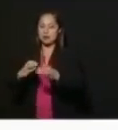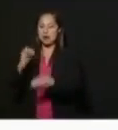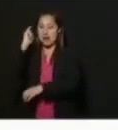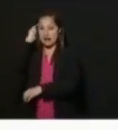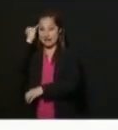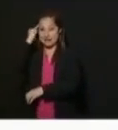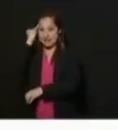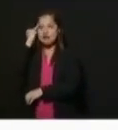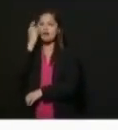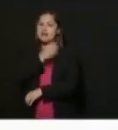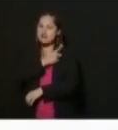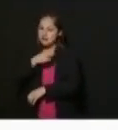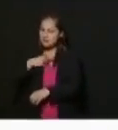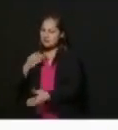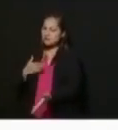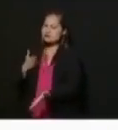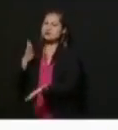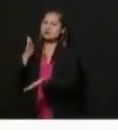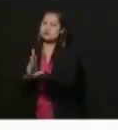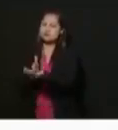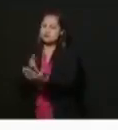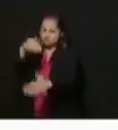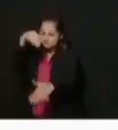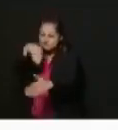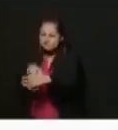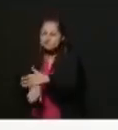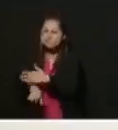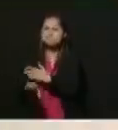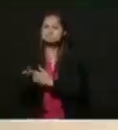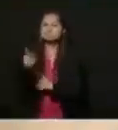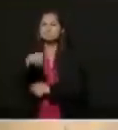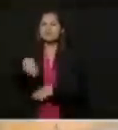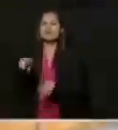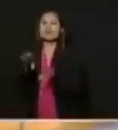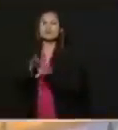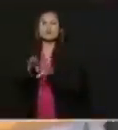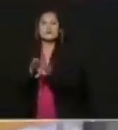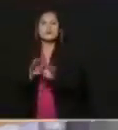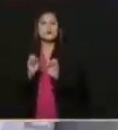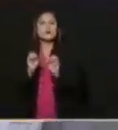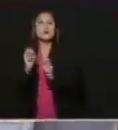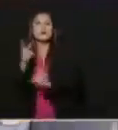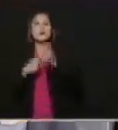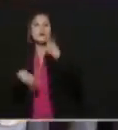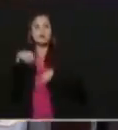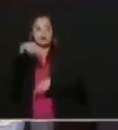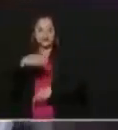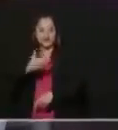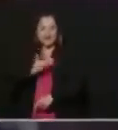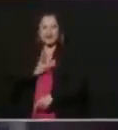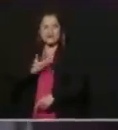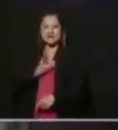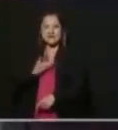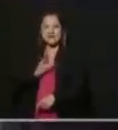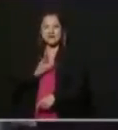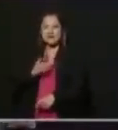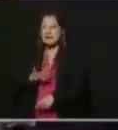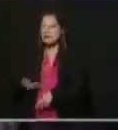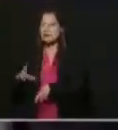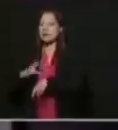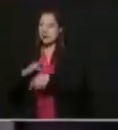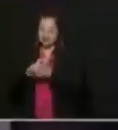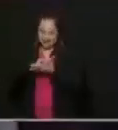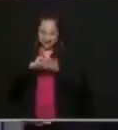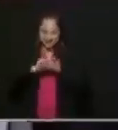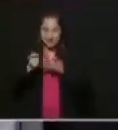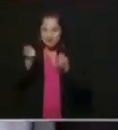más a ellas, deberíamos de empaparnos, deberíamos al menos venir a hacernos una limpia aquí con las gentes que están en el Zócalo, sí, para poder entender